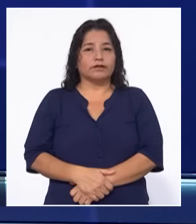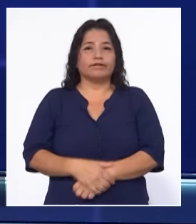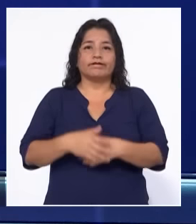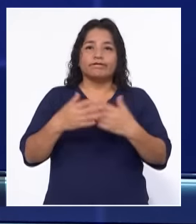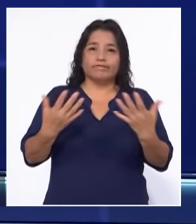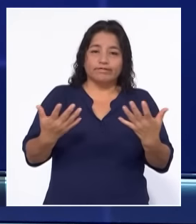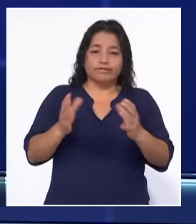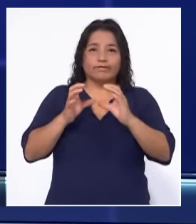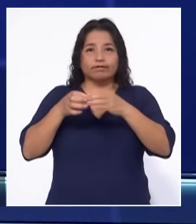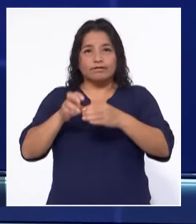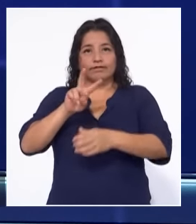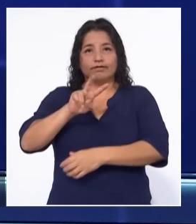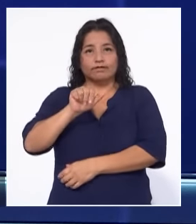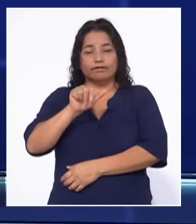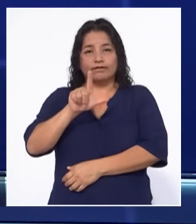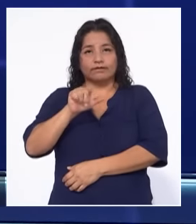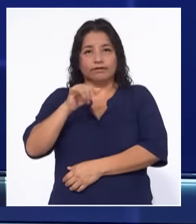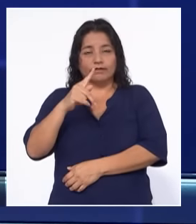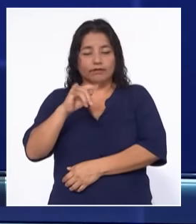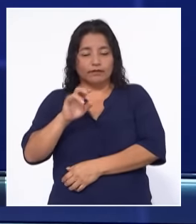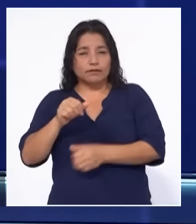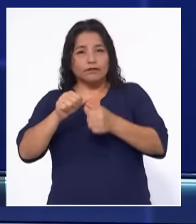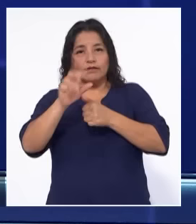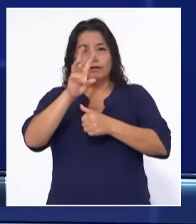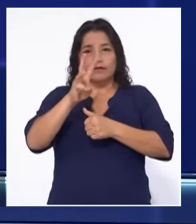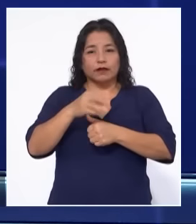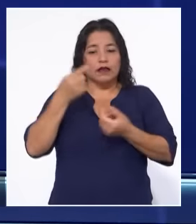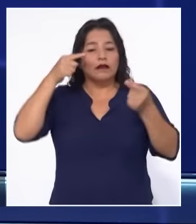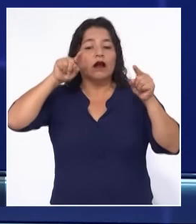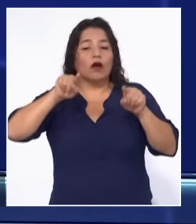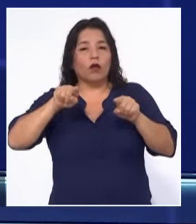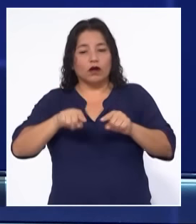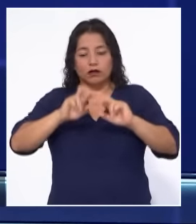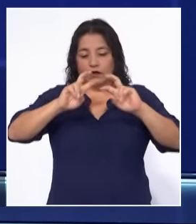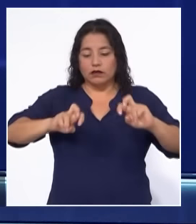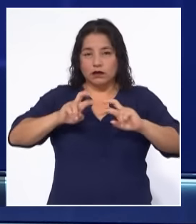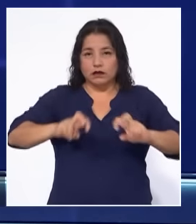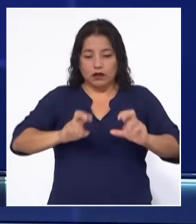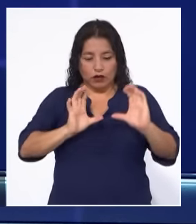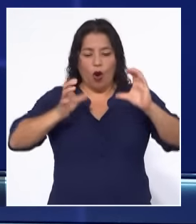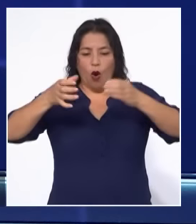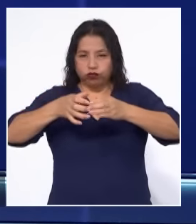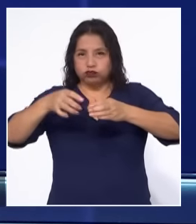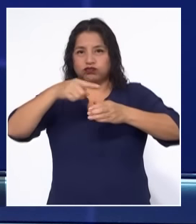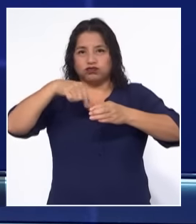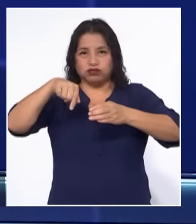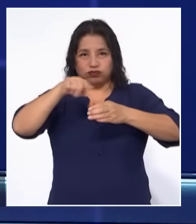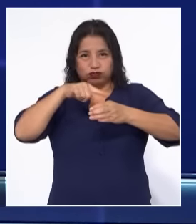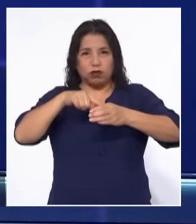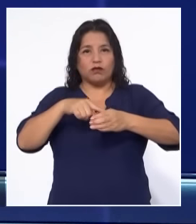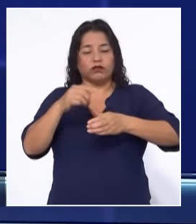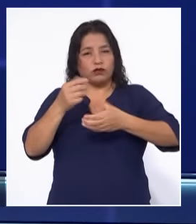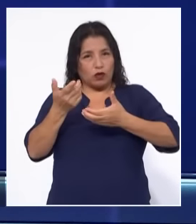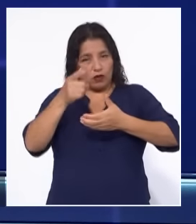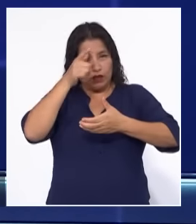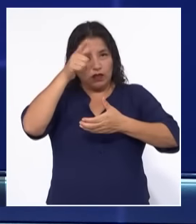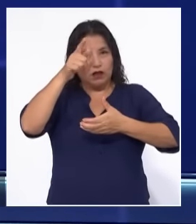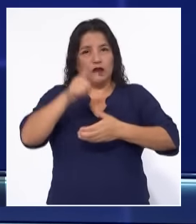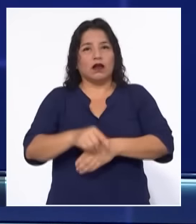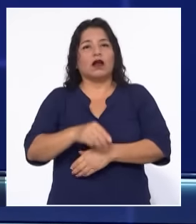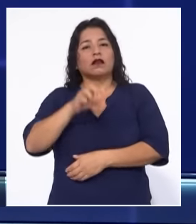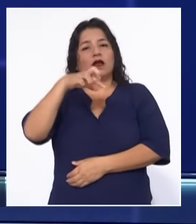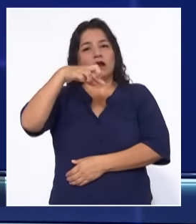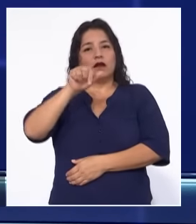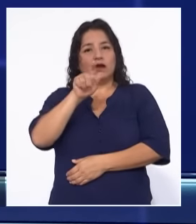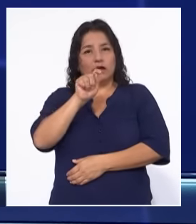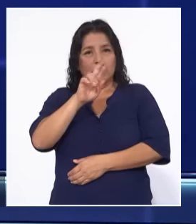La operación Valquiria 6 trajo más de una sorpresa. Según la indagación, esa presunta organización criminal encabezada por la exfiscal de la Nación, Patricia